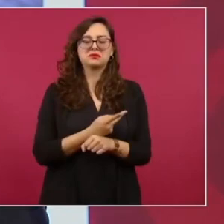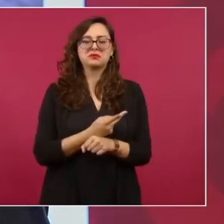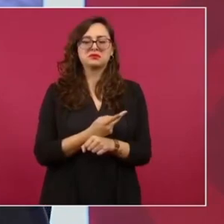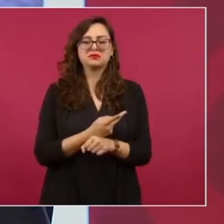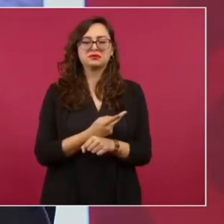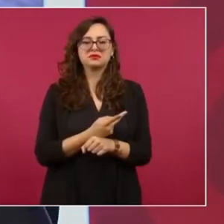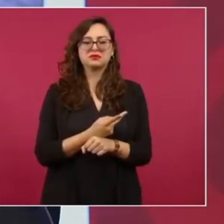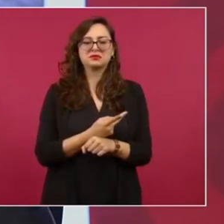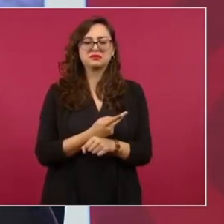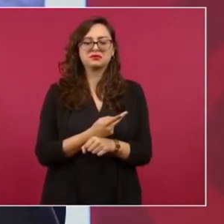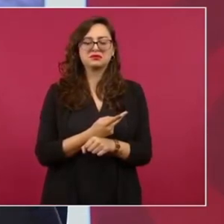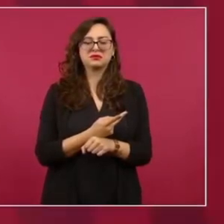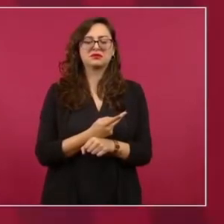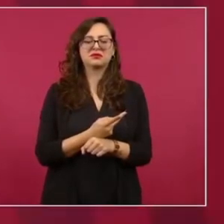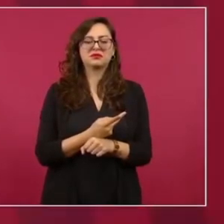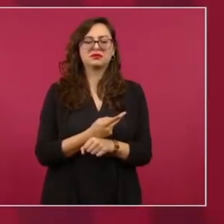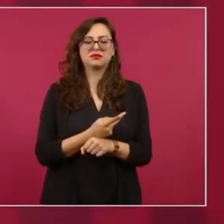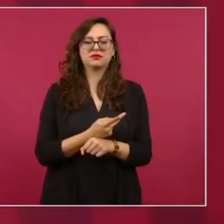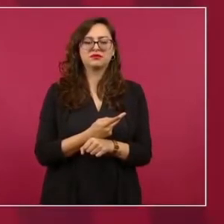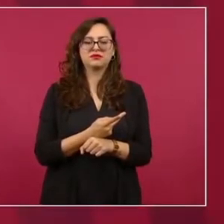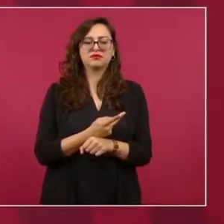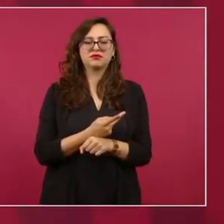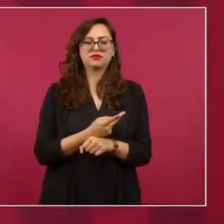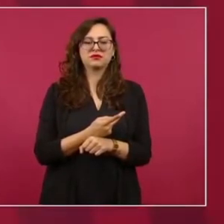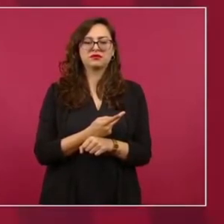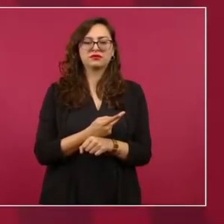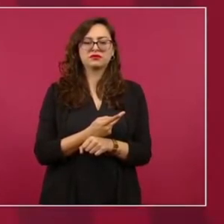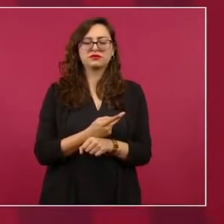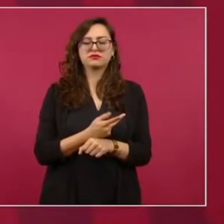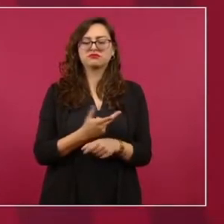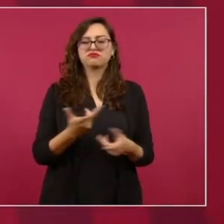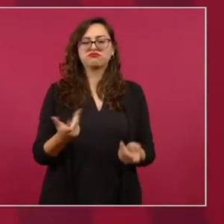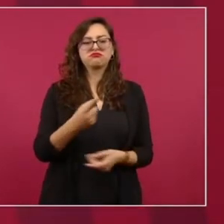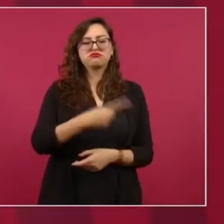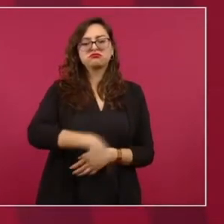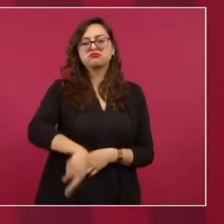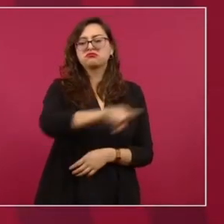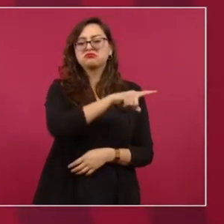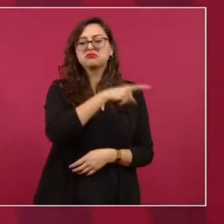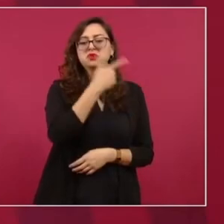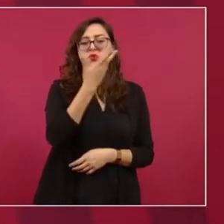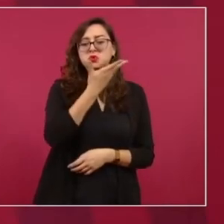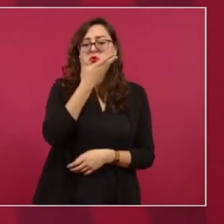lo habían convertido ya en una práctica